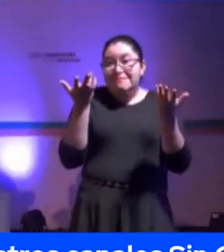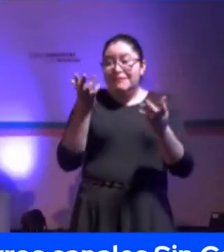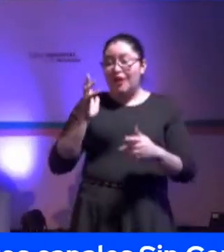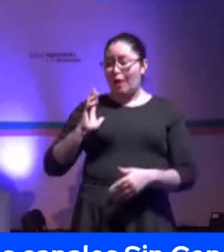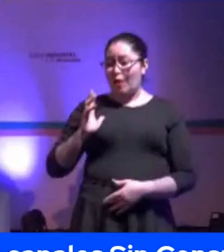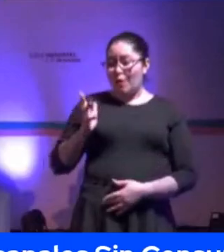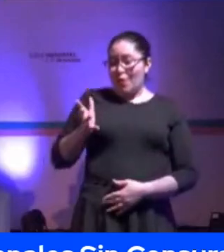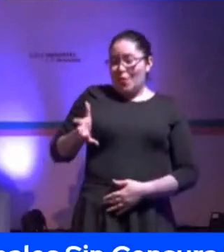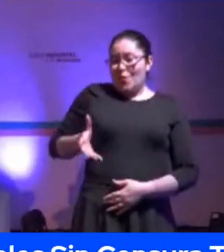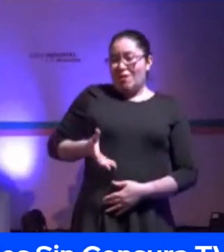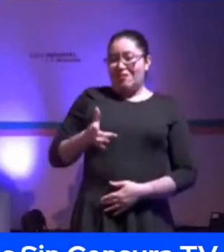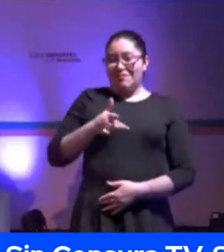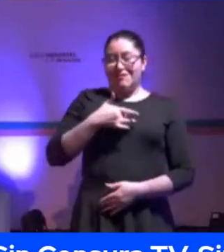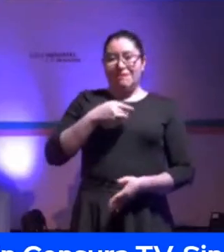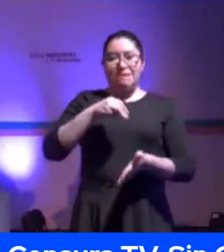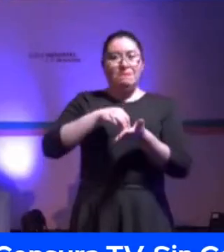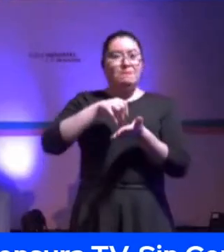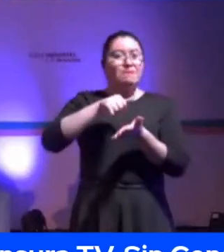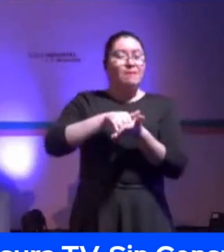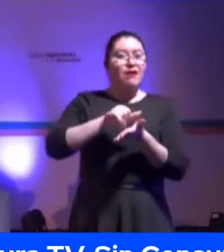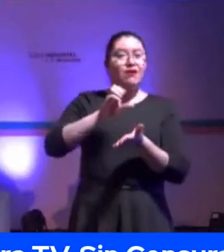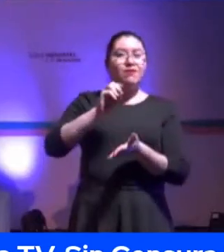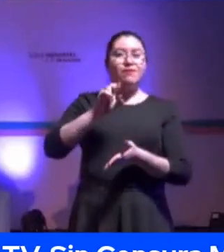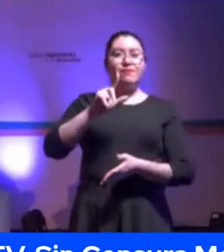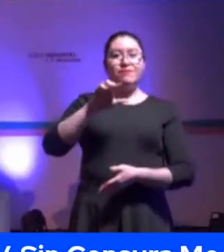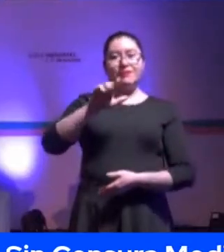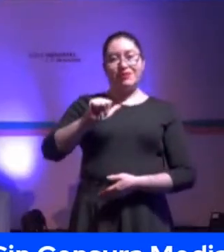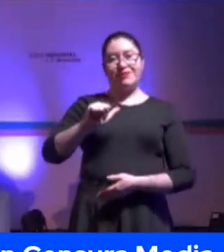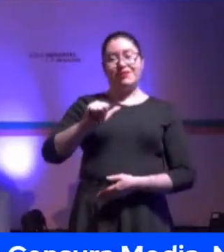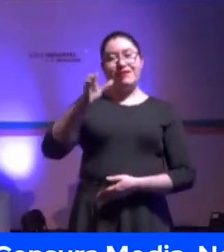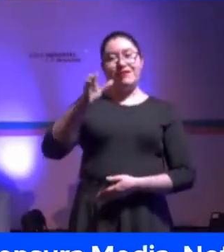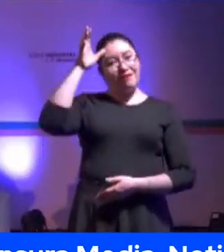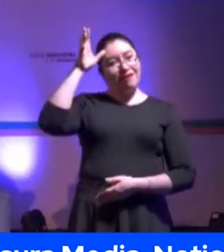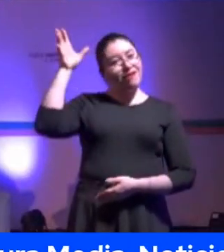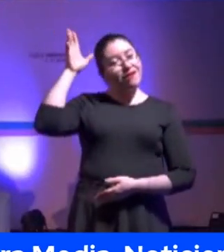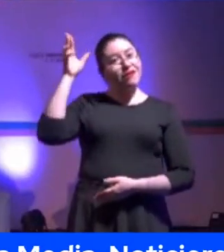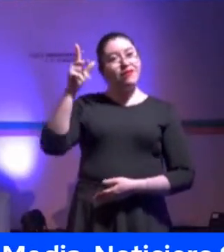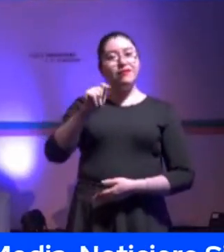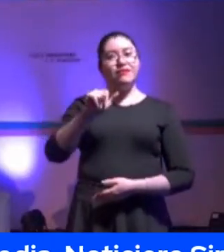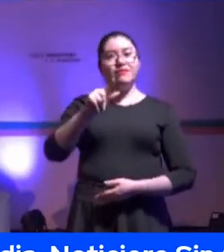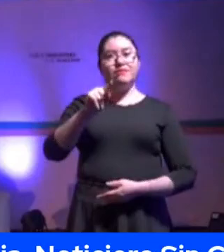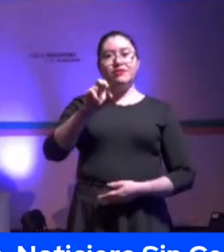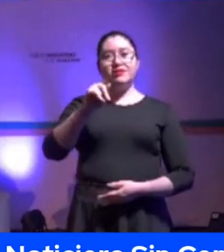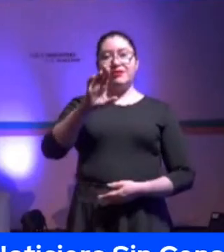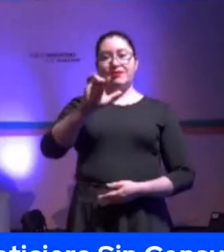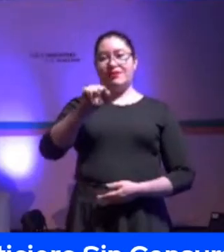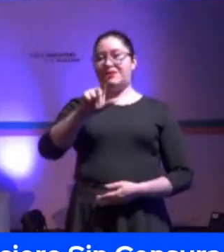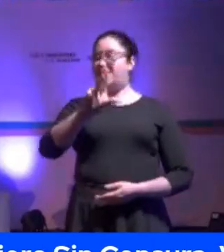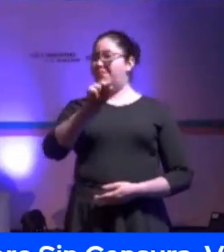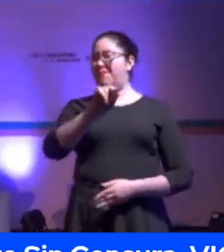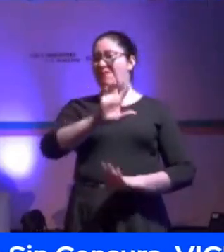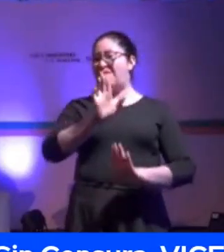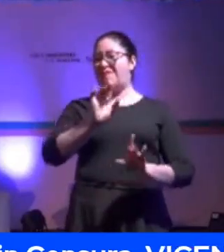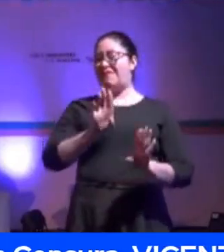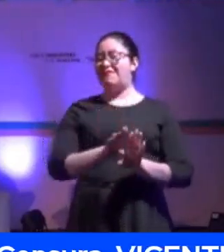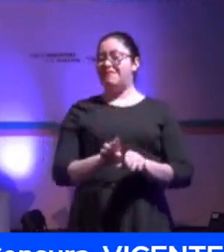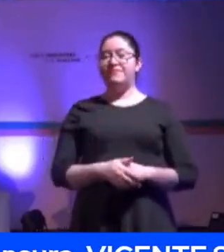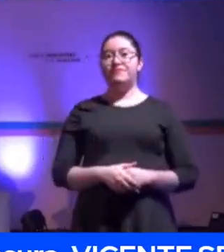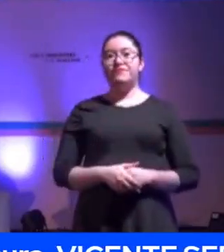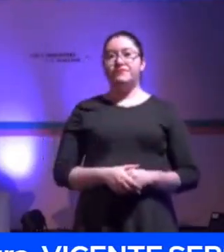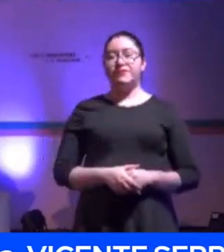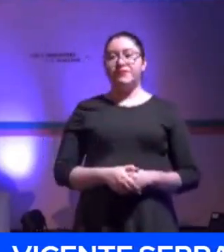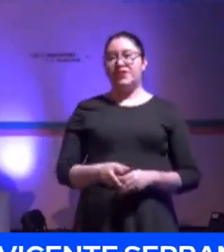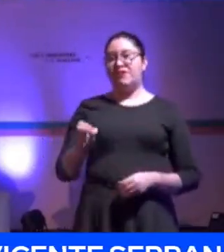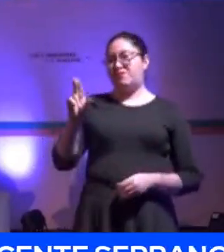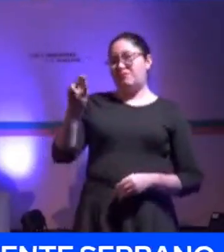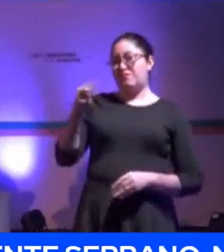de... los mayas, de los olmecas, de los aztecas, los tlaxcaltecas no, esos tenemos una cuenta pendiente con ellos. Oye, Tlaxcala existe,